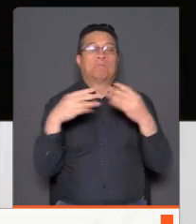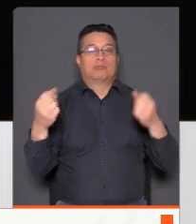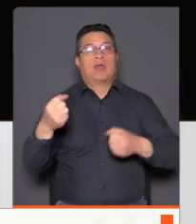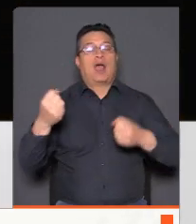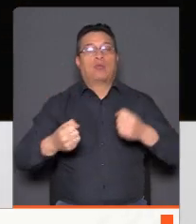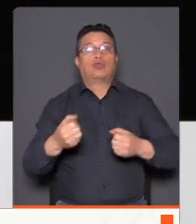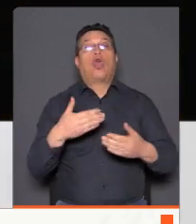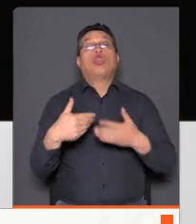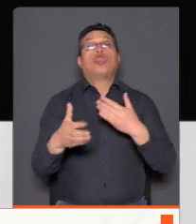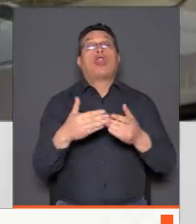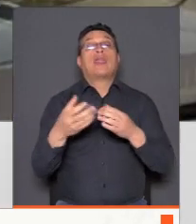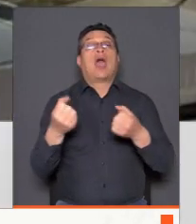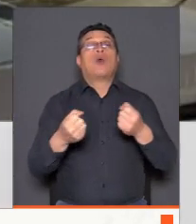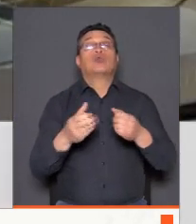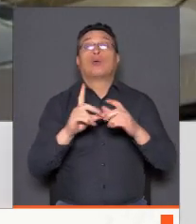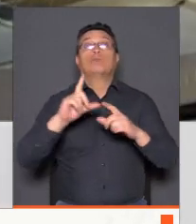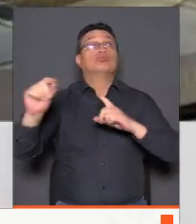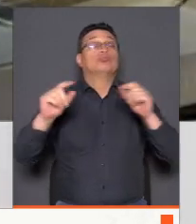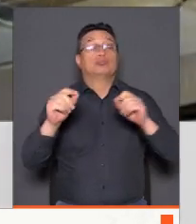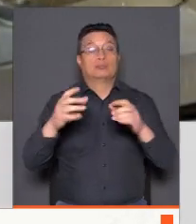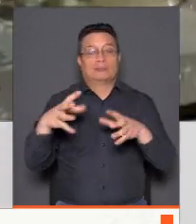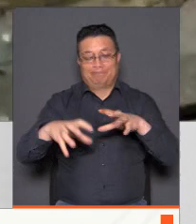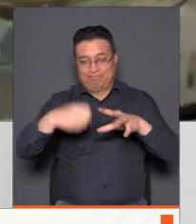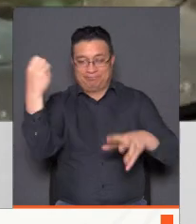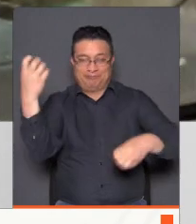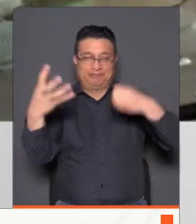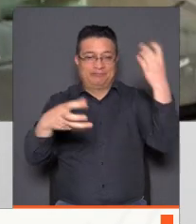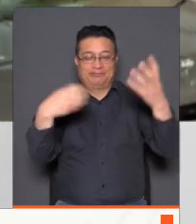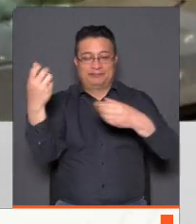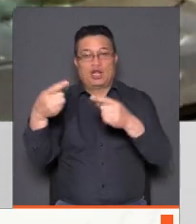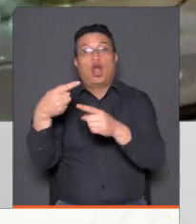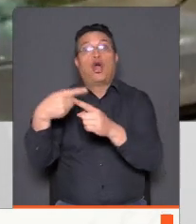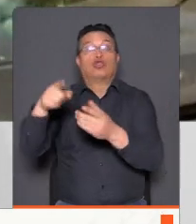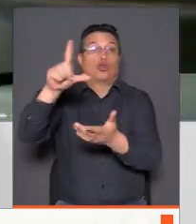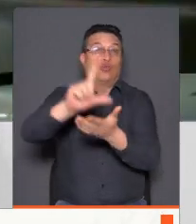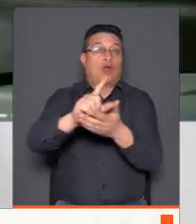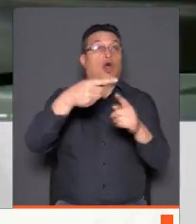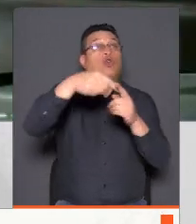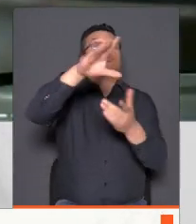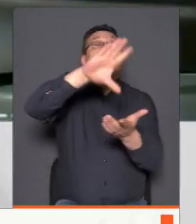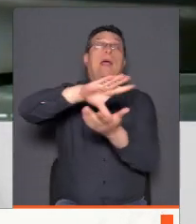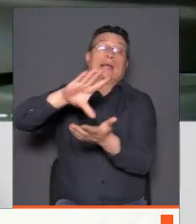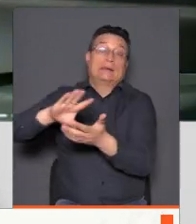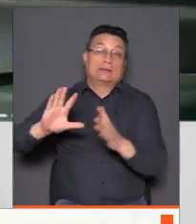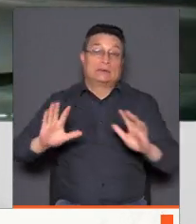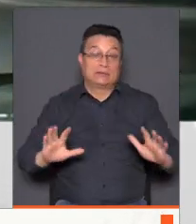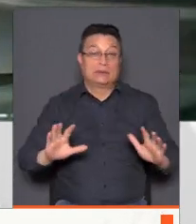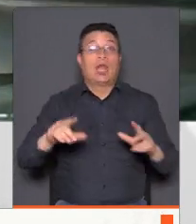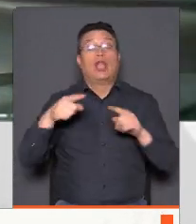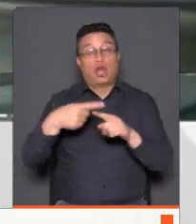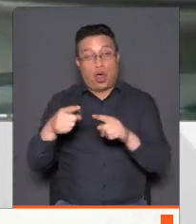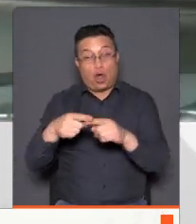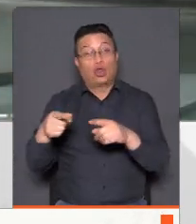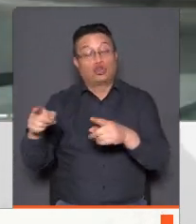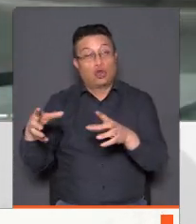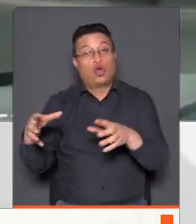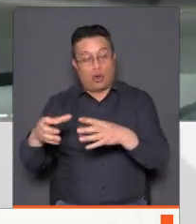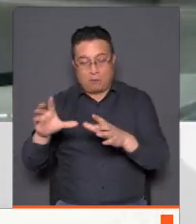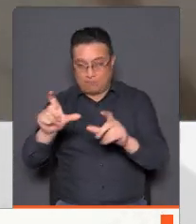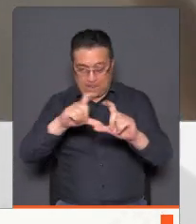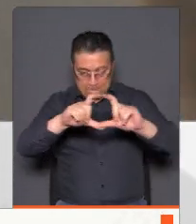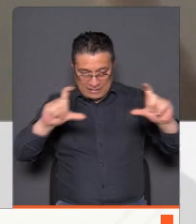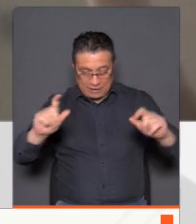esos vehículos? Bueno, se van a desarme, se van a otros lados, se van al extranjero y hay otro grupo de vehículos, ¿no es cierto?, que son clonados